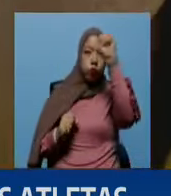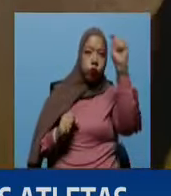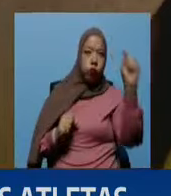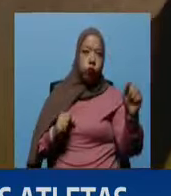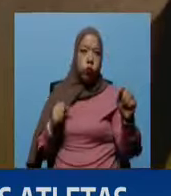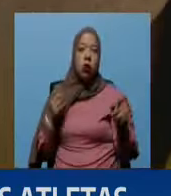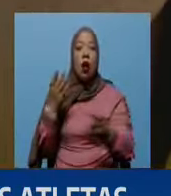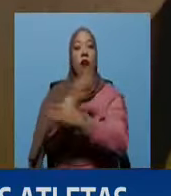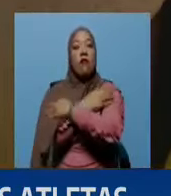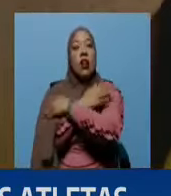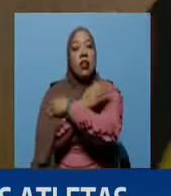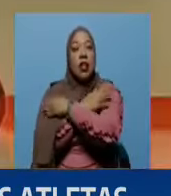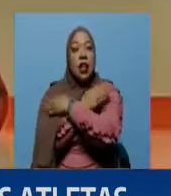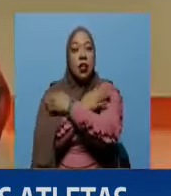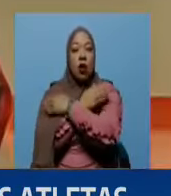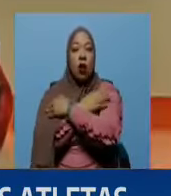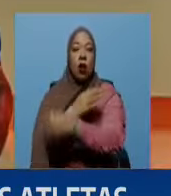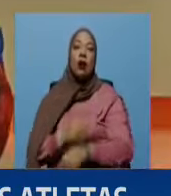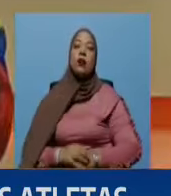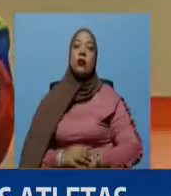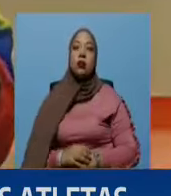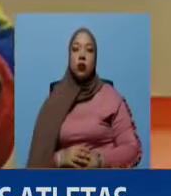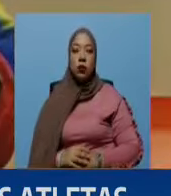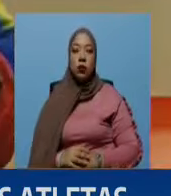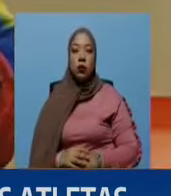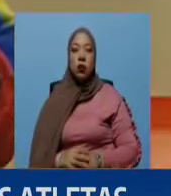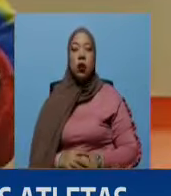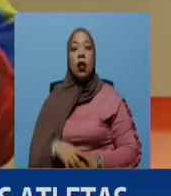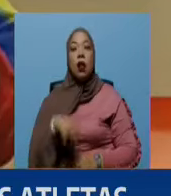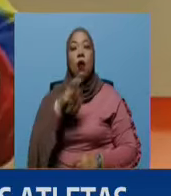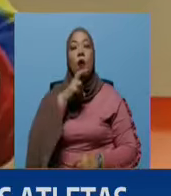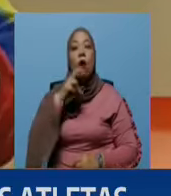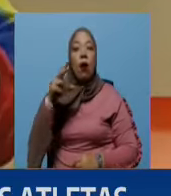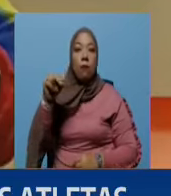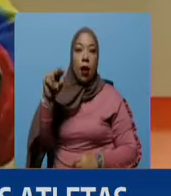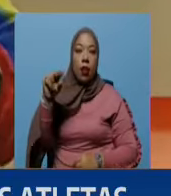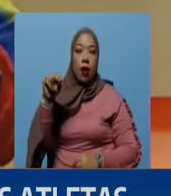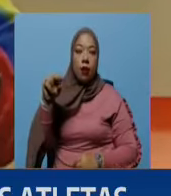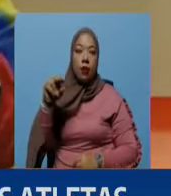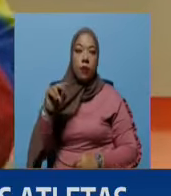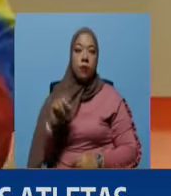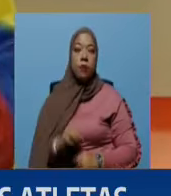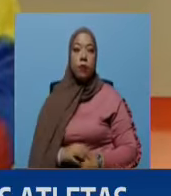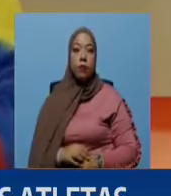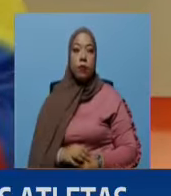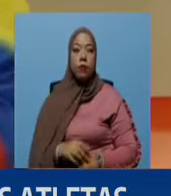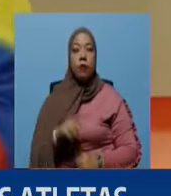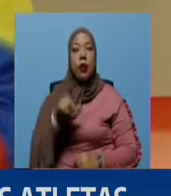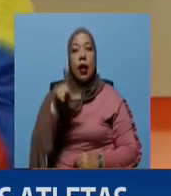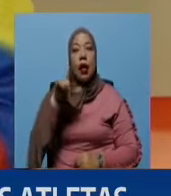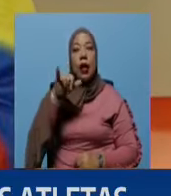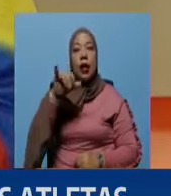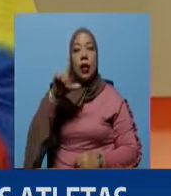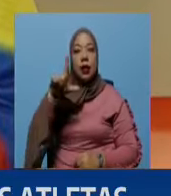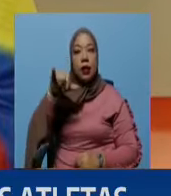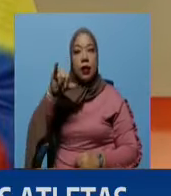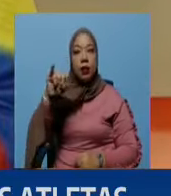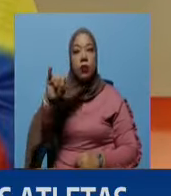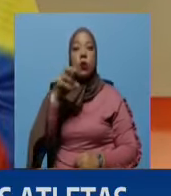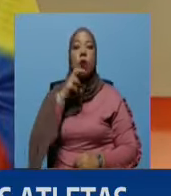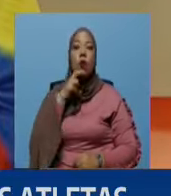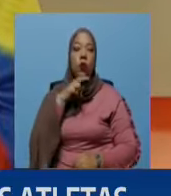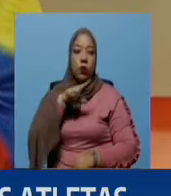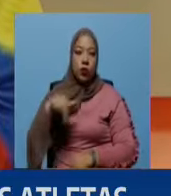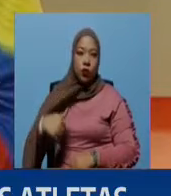Mis felicitaciones a los medallistas de plata, Lisbeth Libera, que será oro eterno